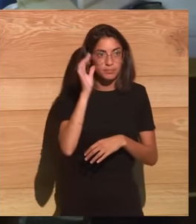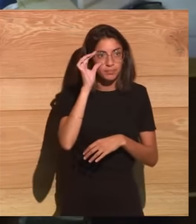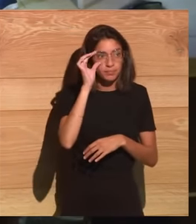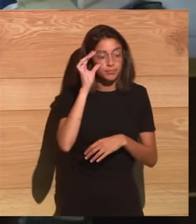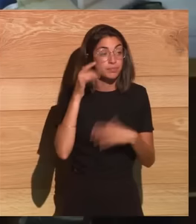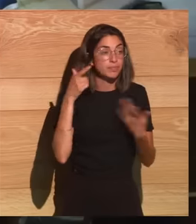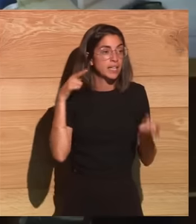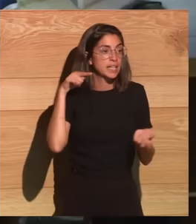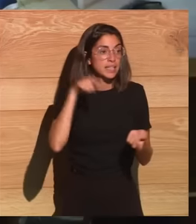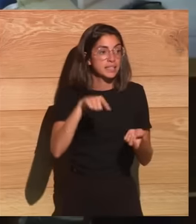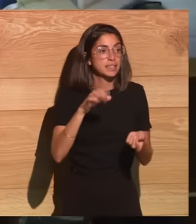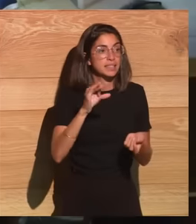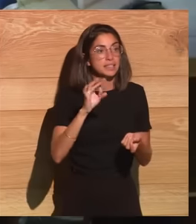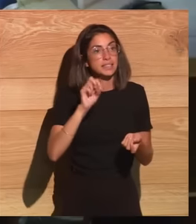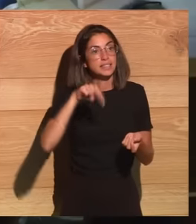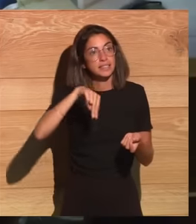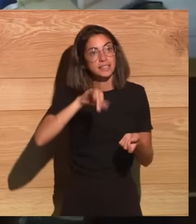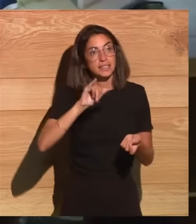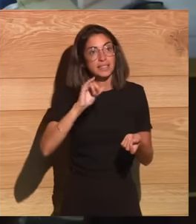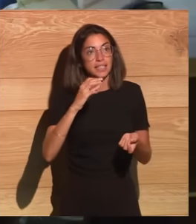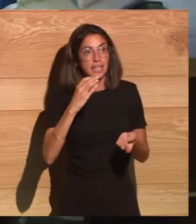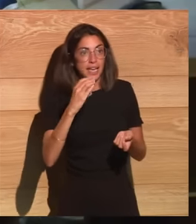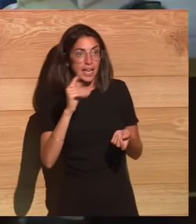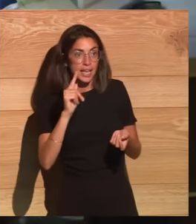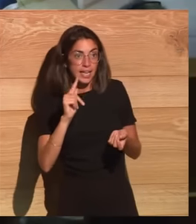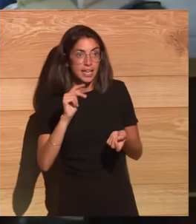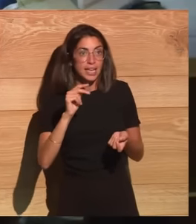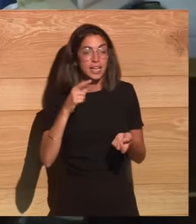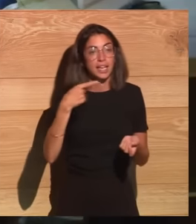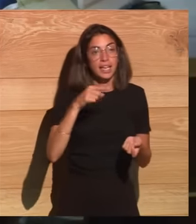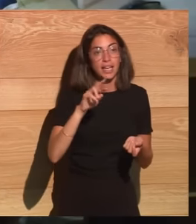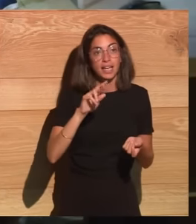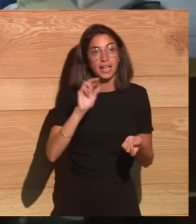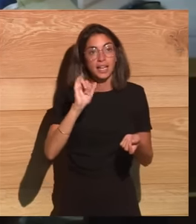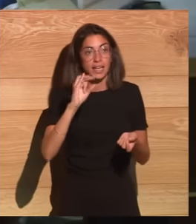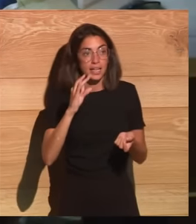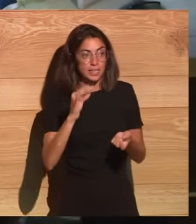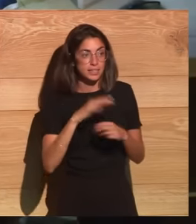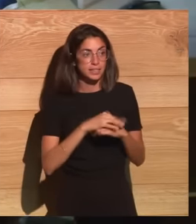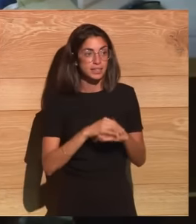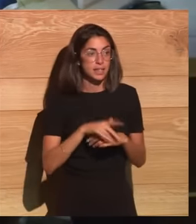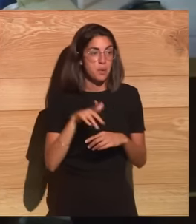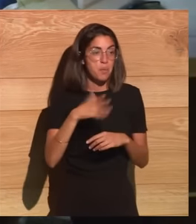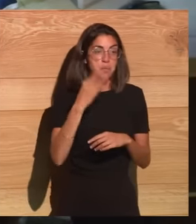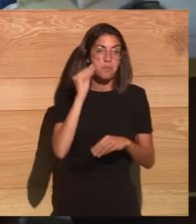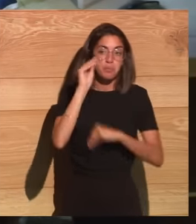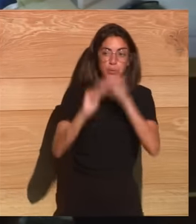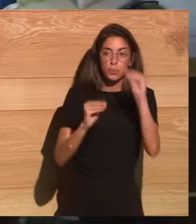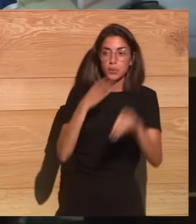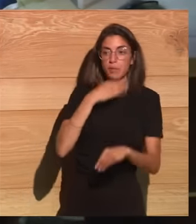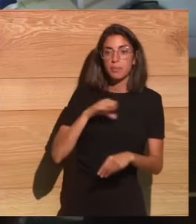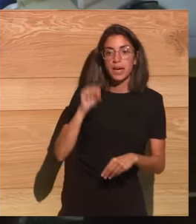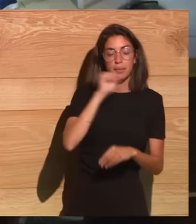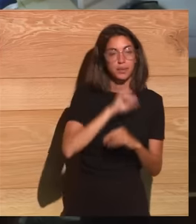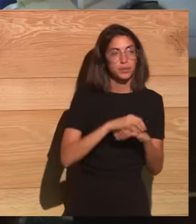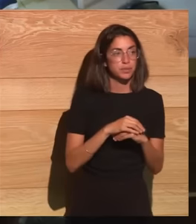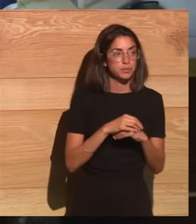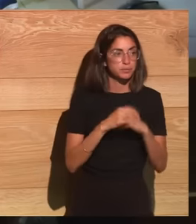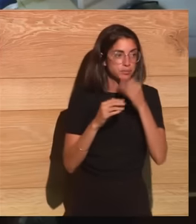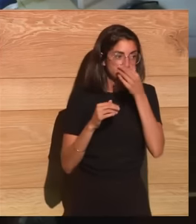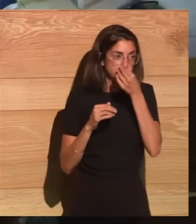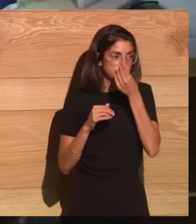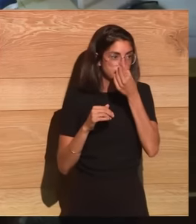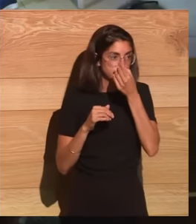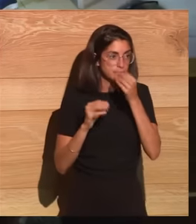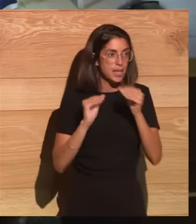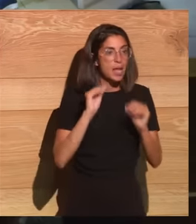Y este es el Sneak Quiz de... Ha sido una pregunta magnífica. Ha sido una pregunta excelente, de verdad. ¿Quién tiene alguna